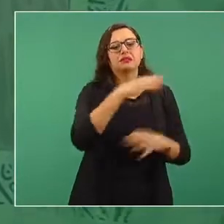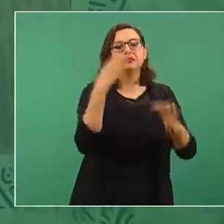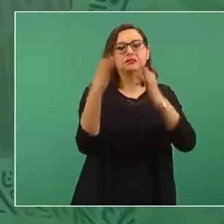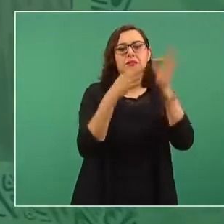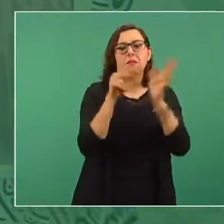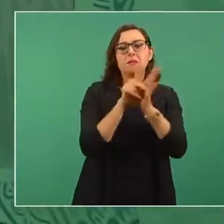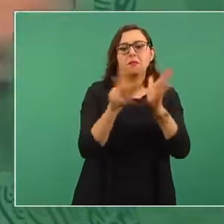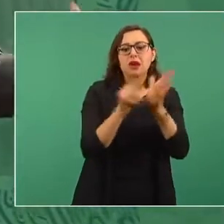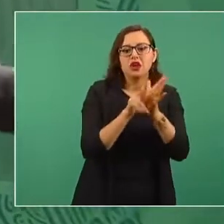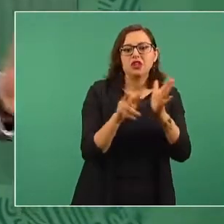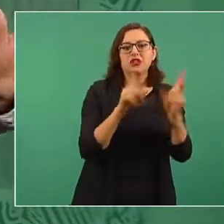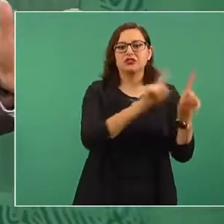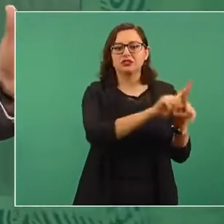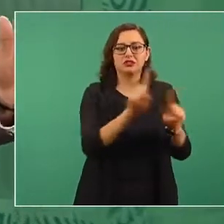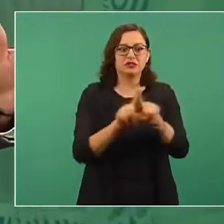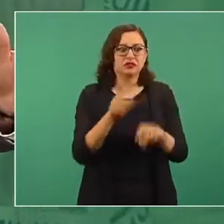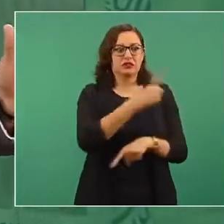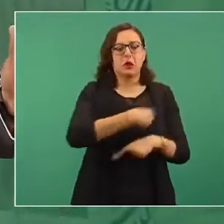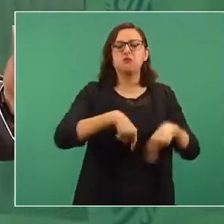Que se detuvo